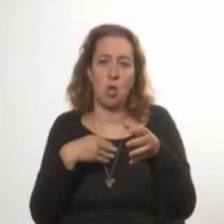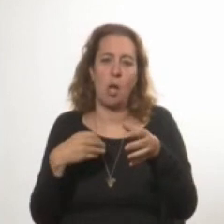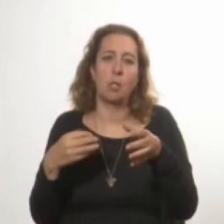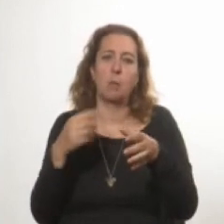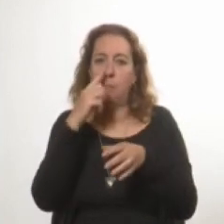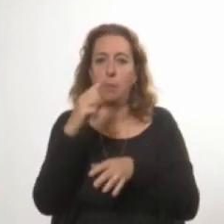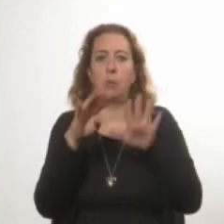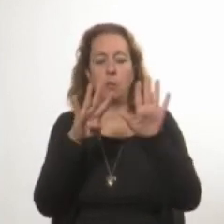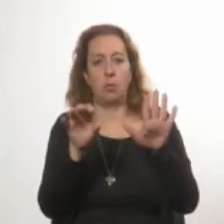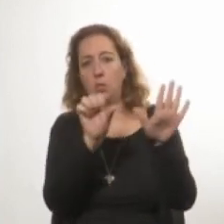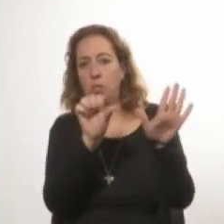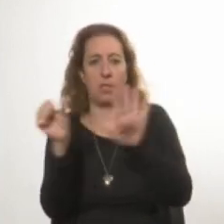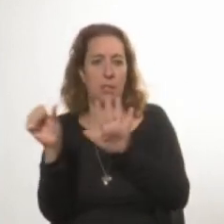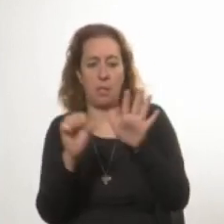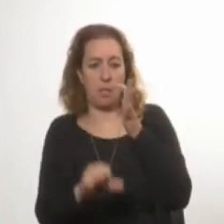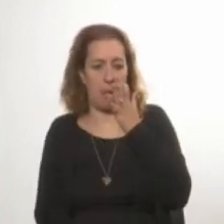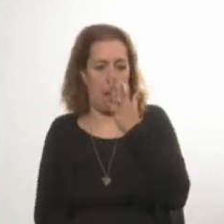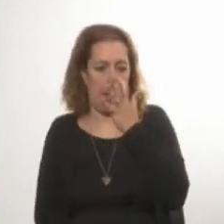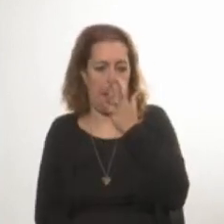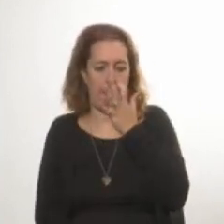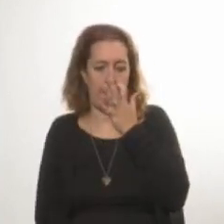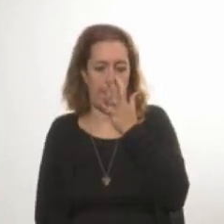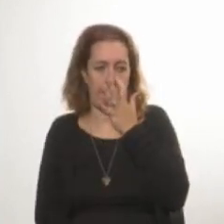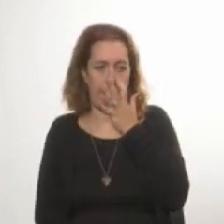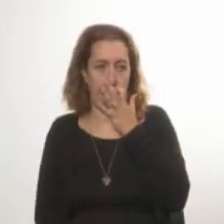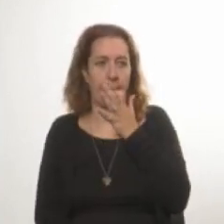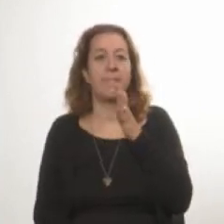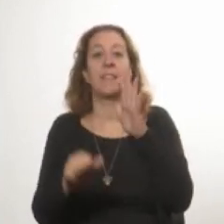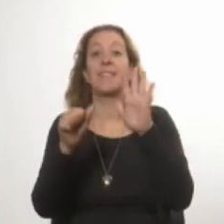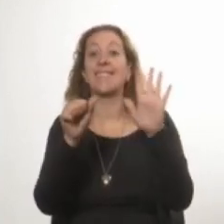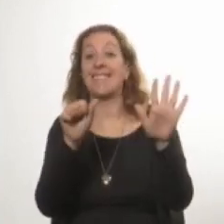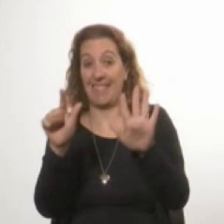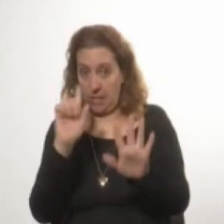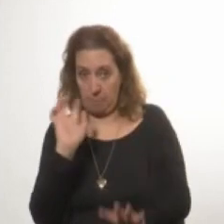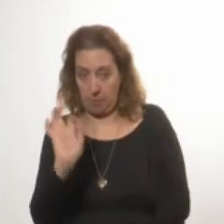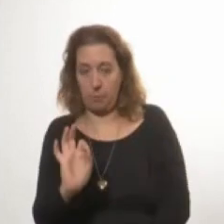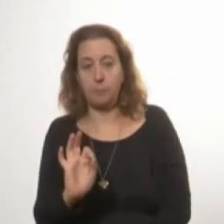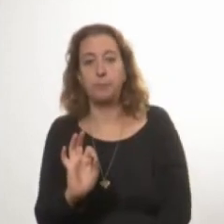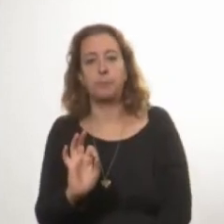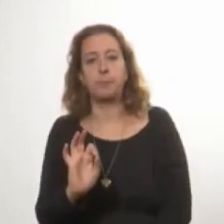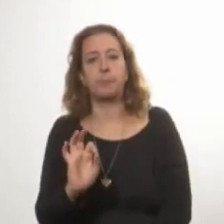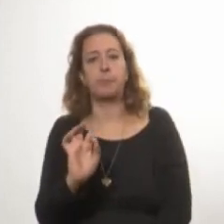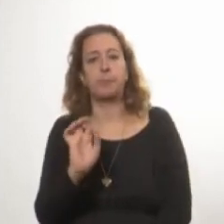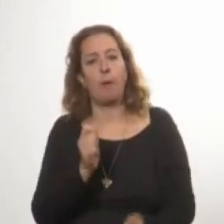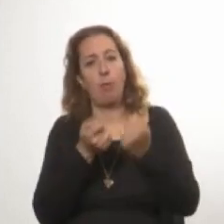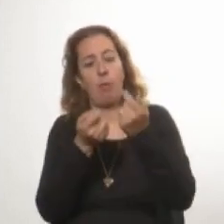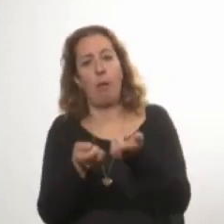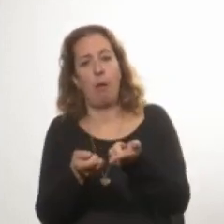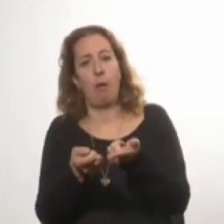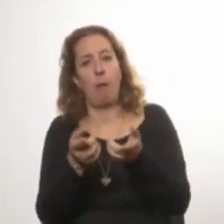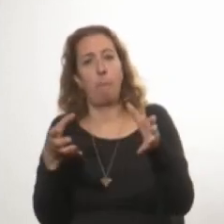66, en el 67, perdón, le tiene que dar paso al